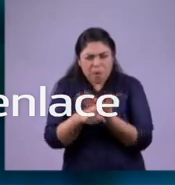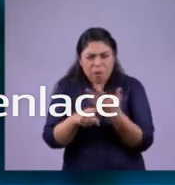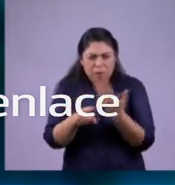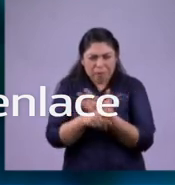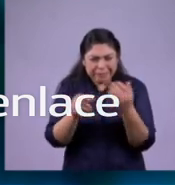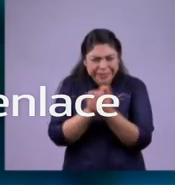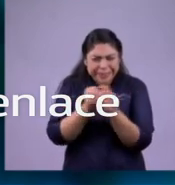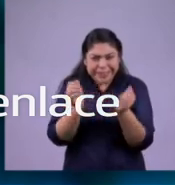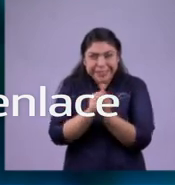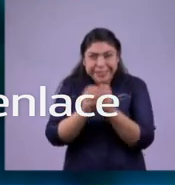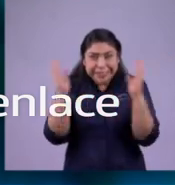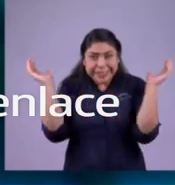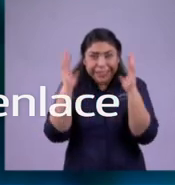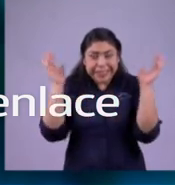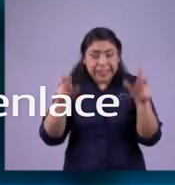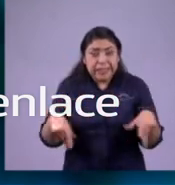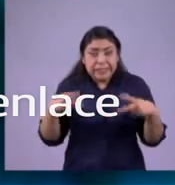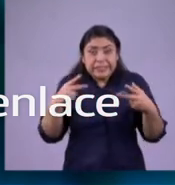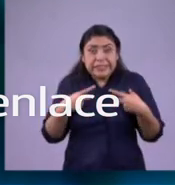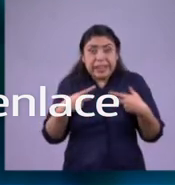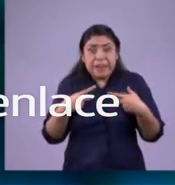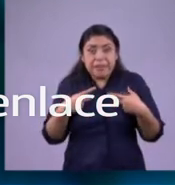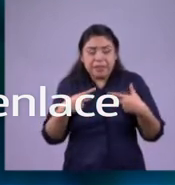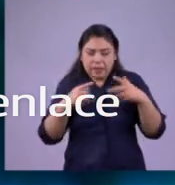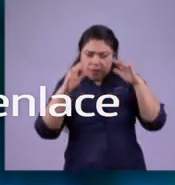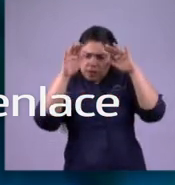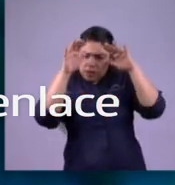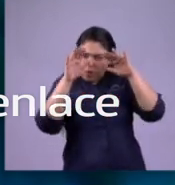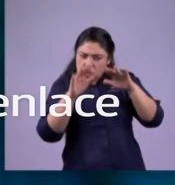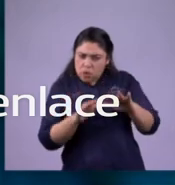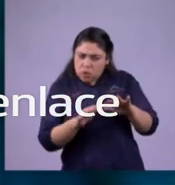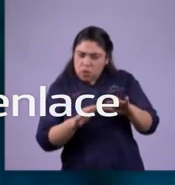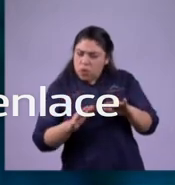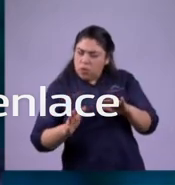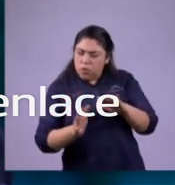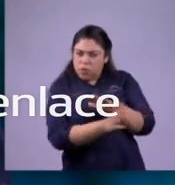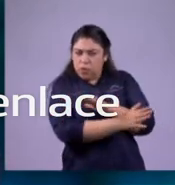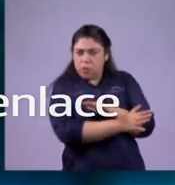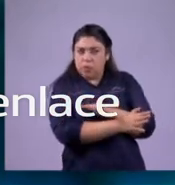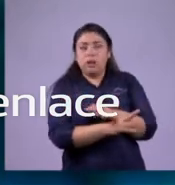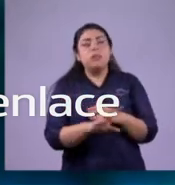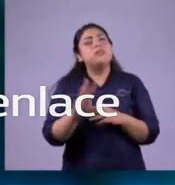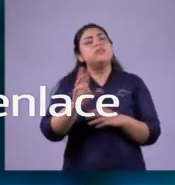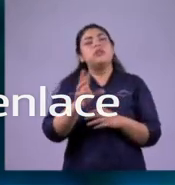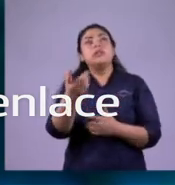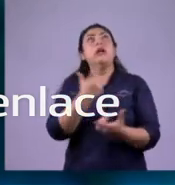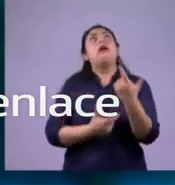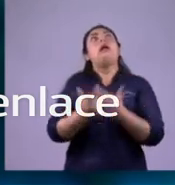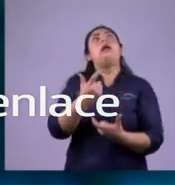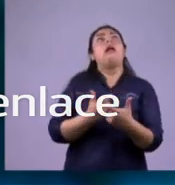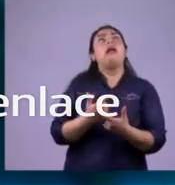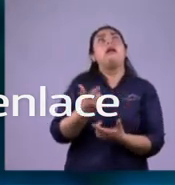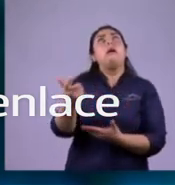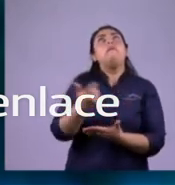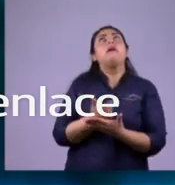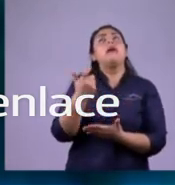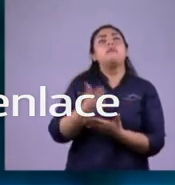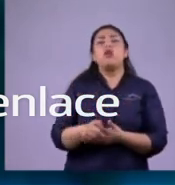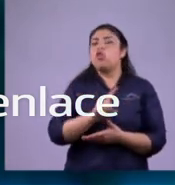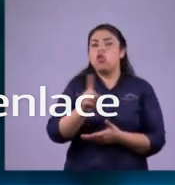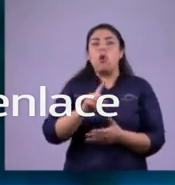vida no el ingreso mensual para la vida sino el afán